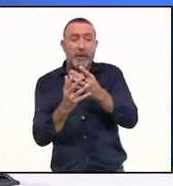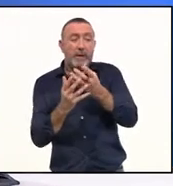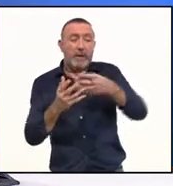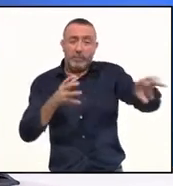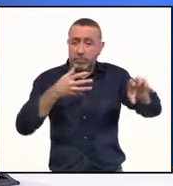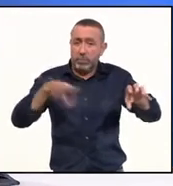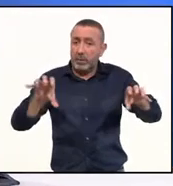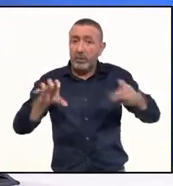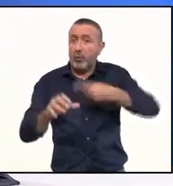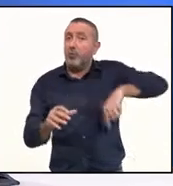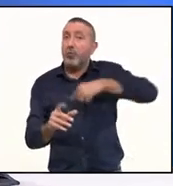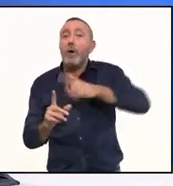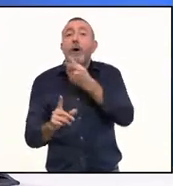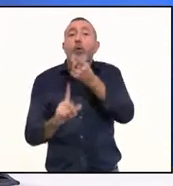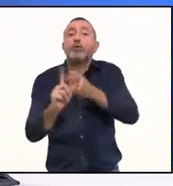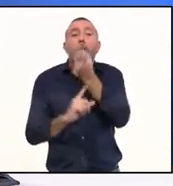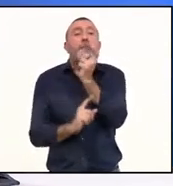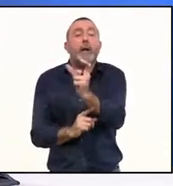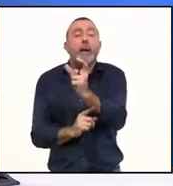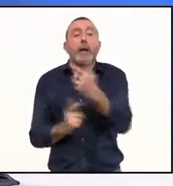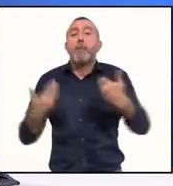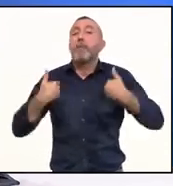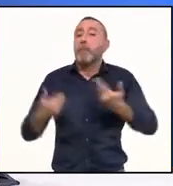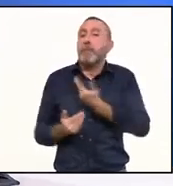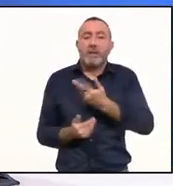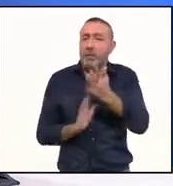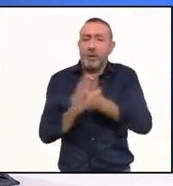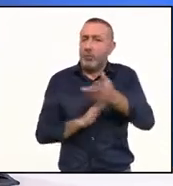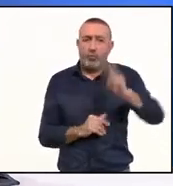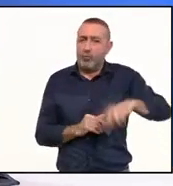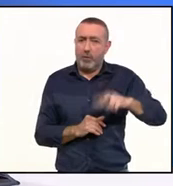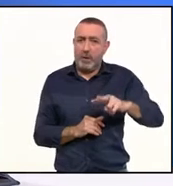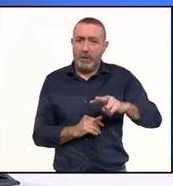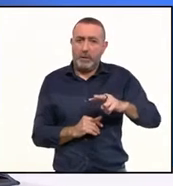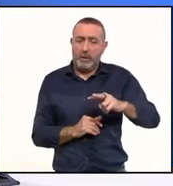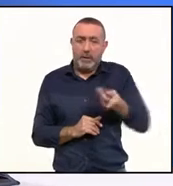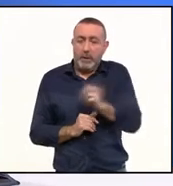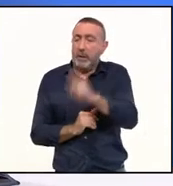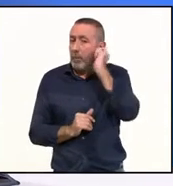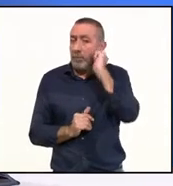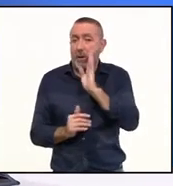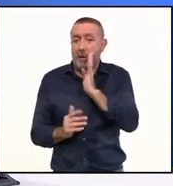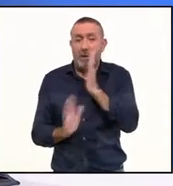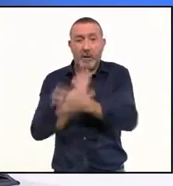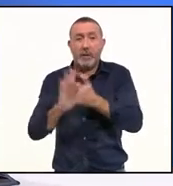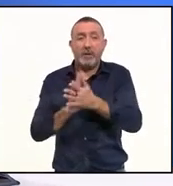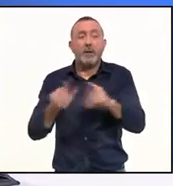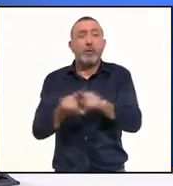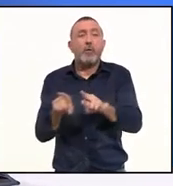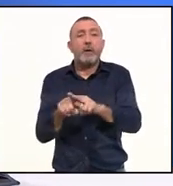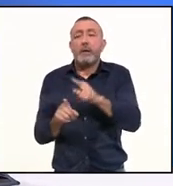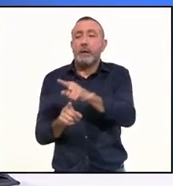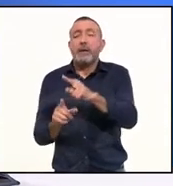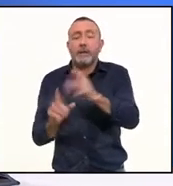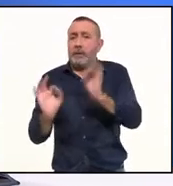nosotros nunca utilizamos la palabra víctima con ella además porque como me ha dicho no son sólo una